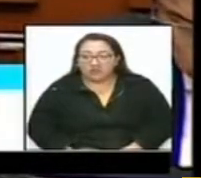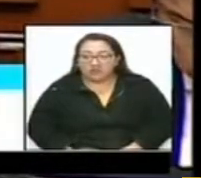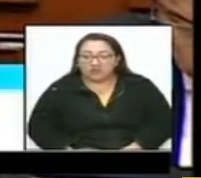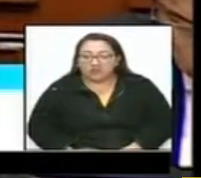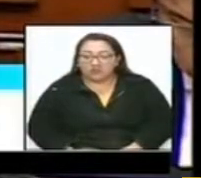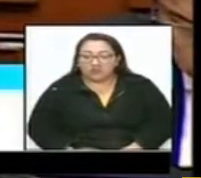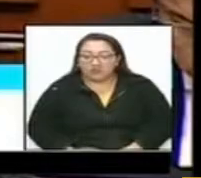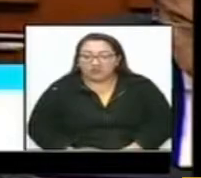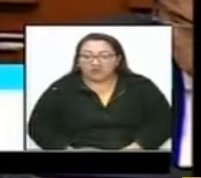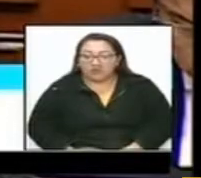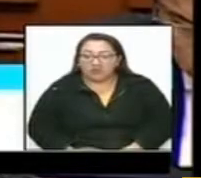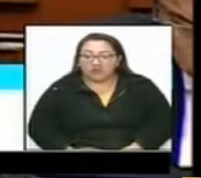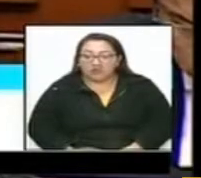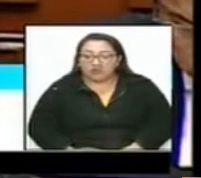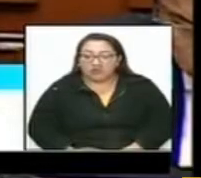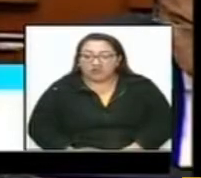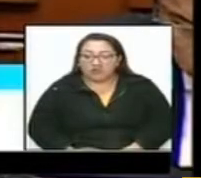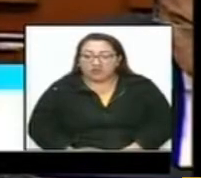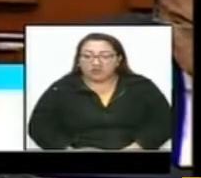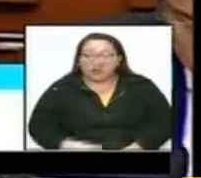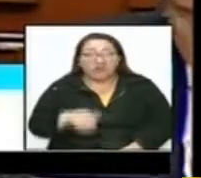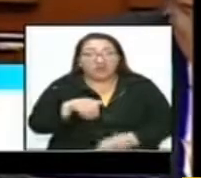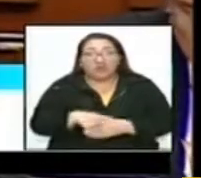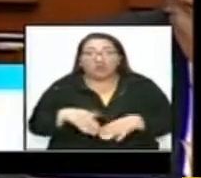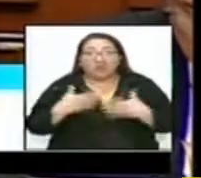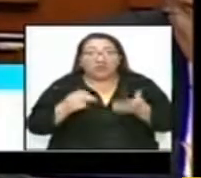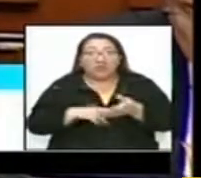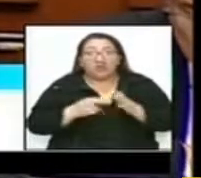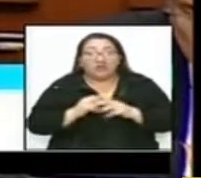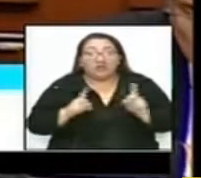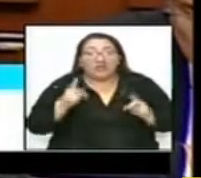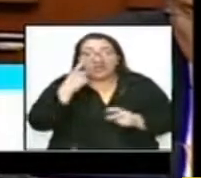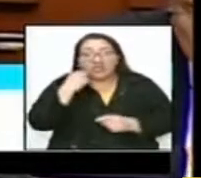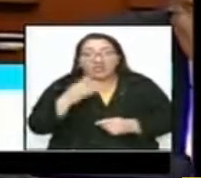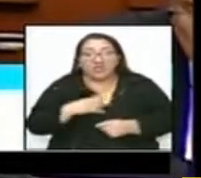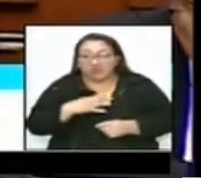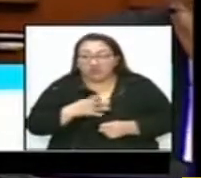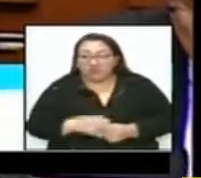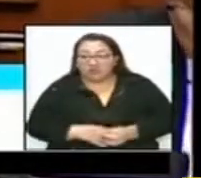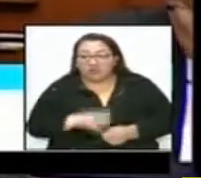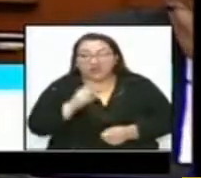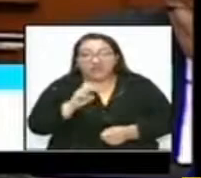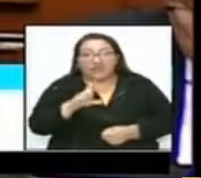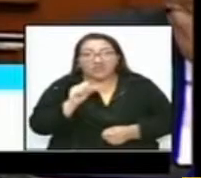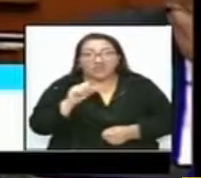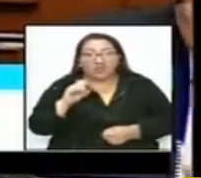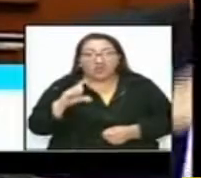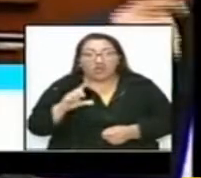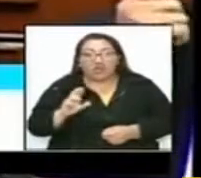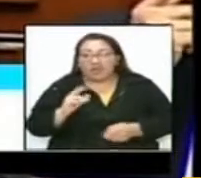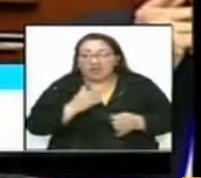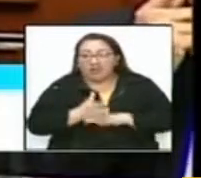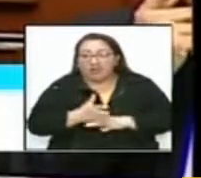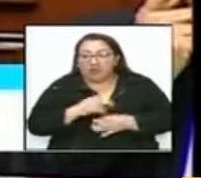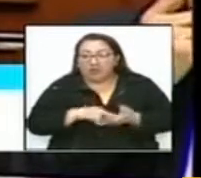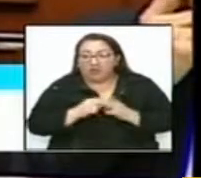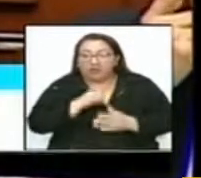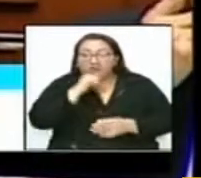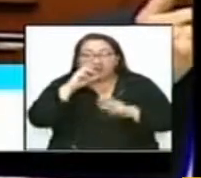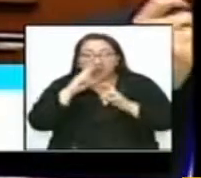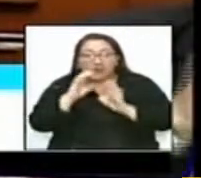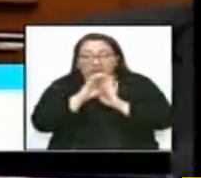obligado ni votar se con una espada de damocles el señor del solar va a incurrir en una